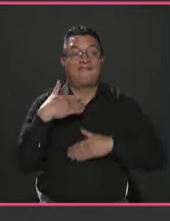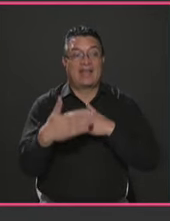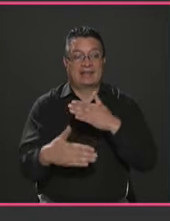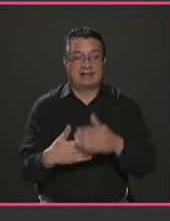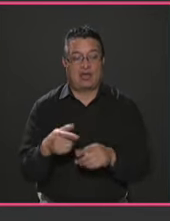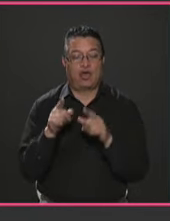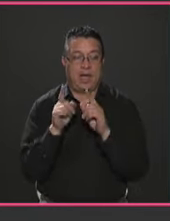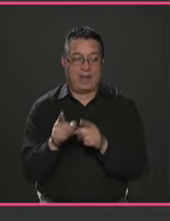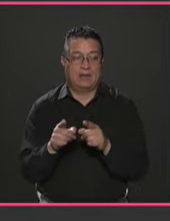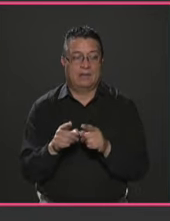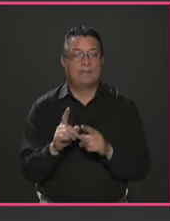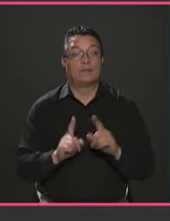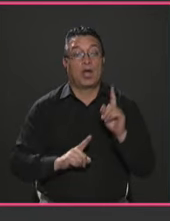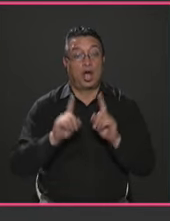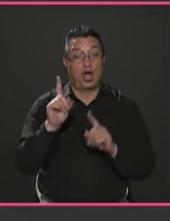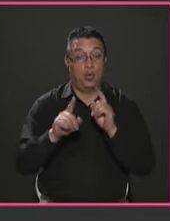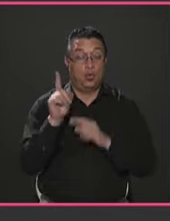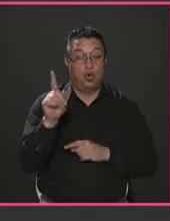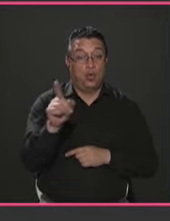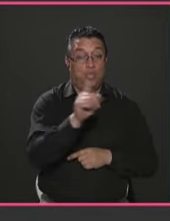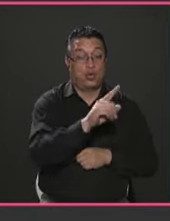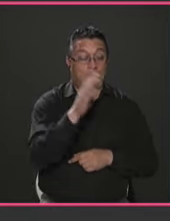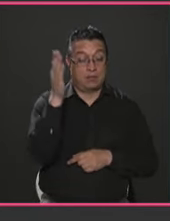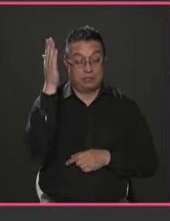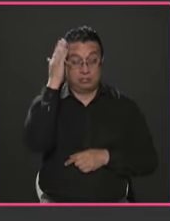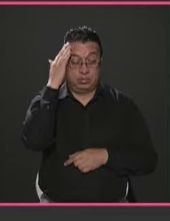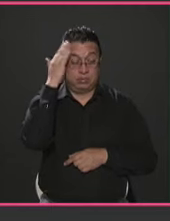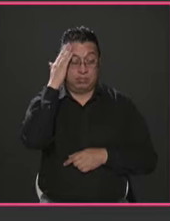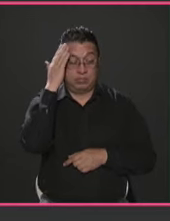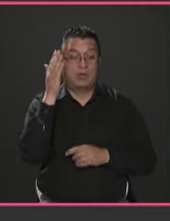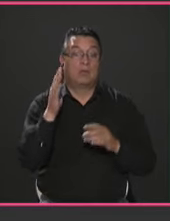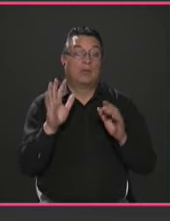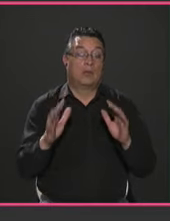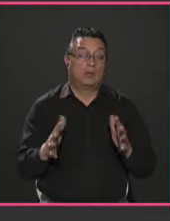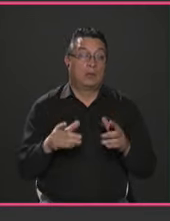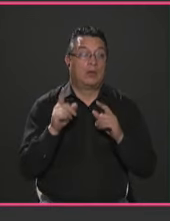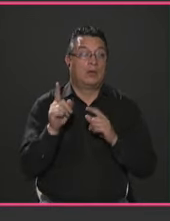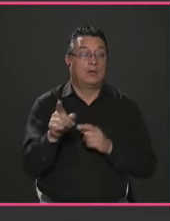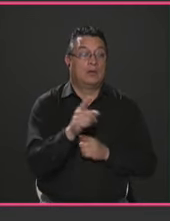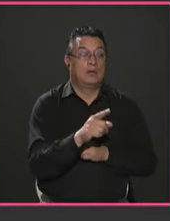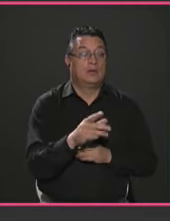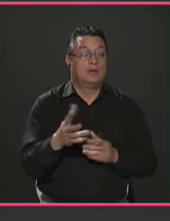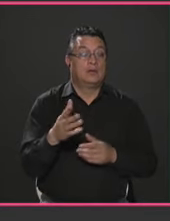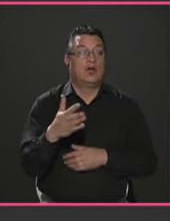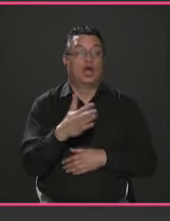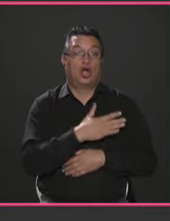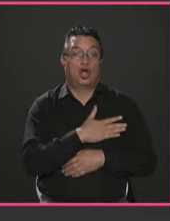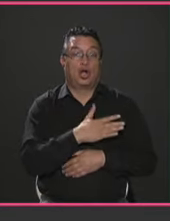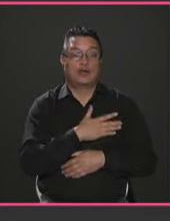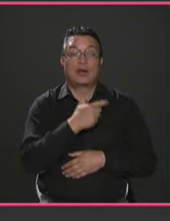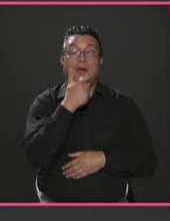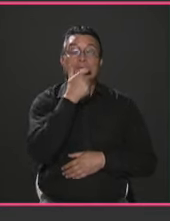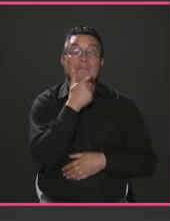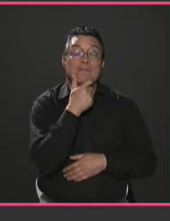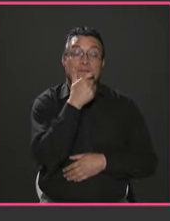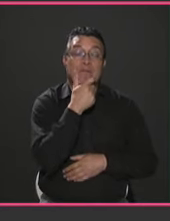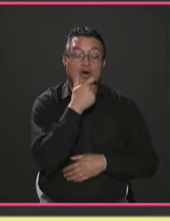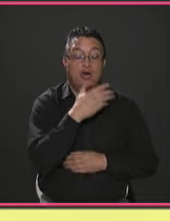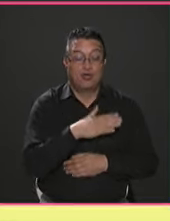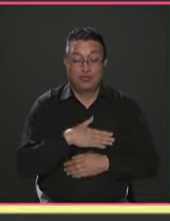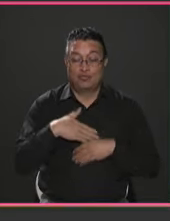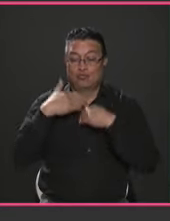ahí alguno de ustedes quizás recuerdan el el corazón del chimpancé que se